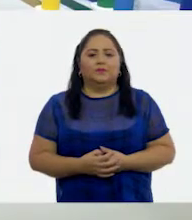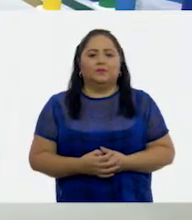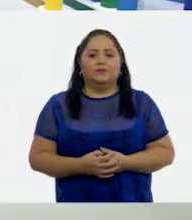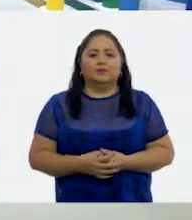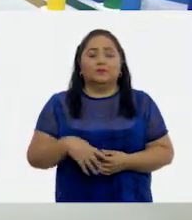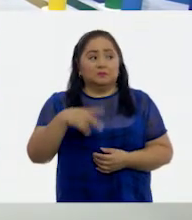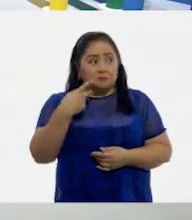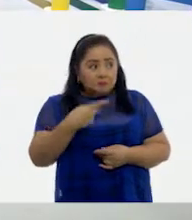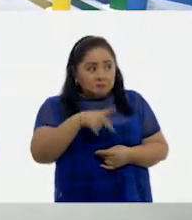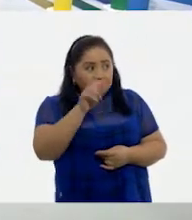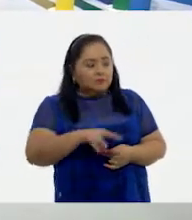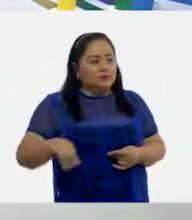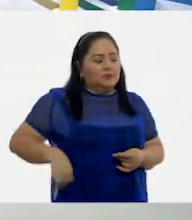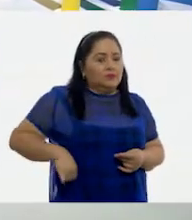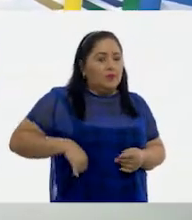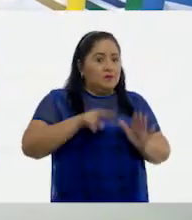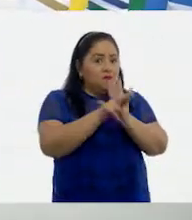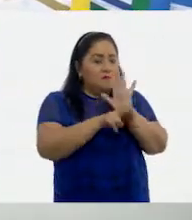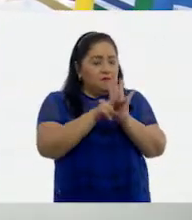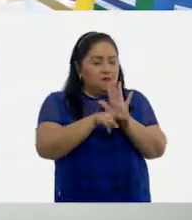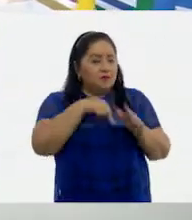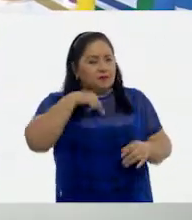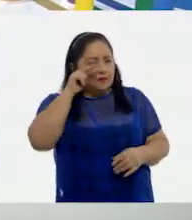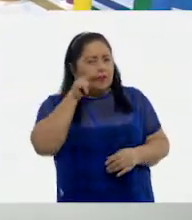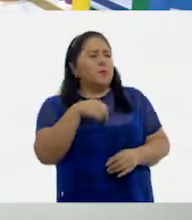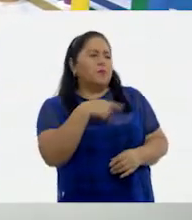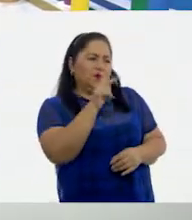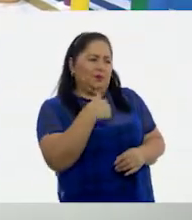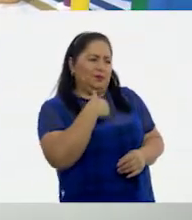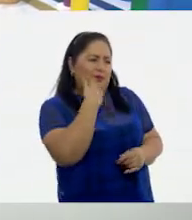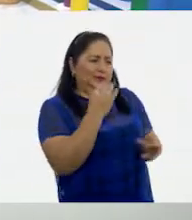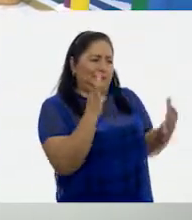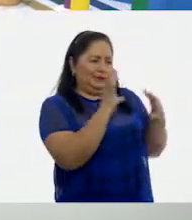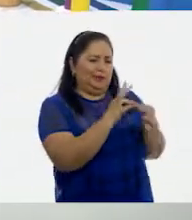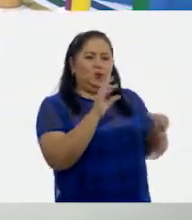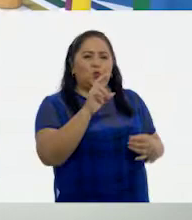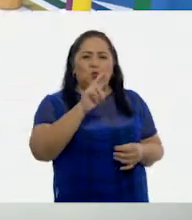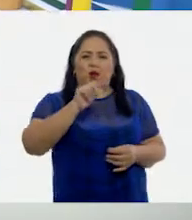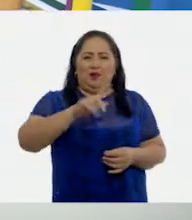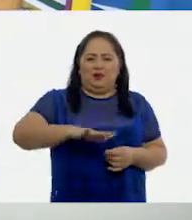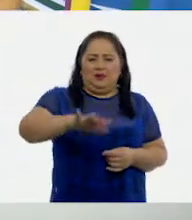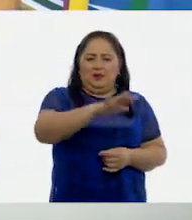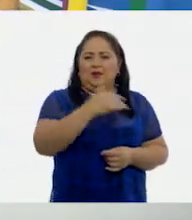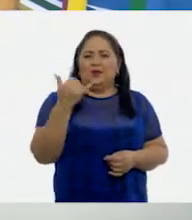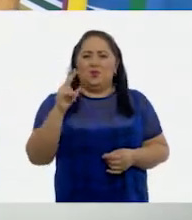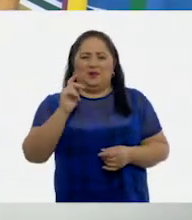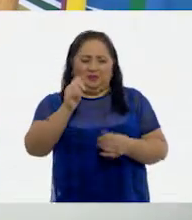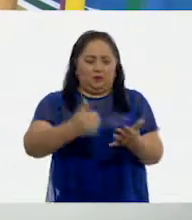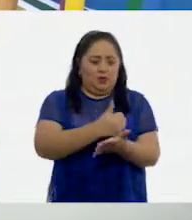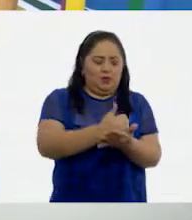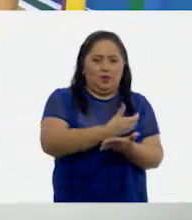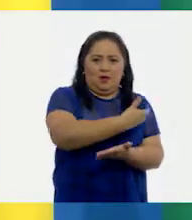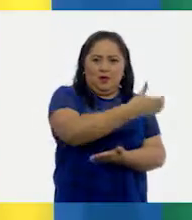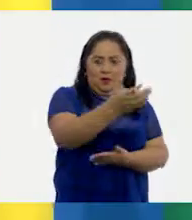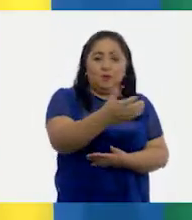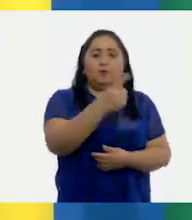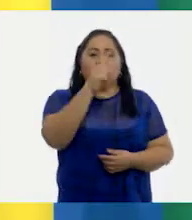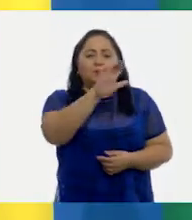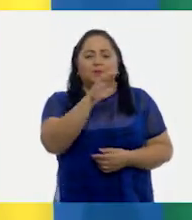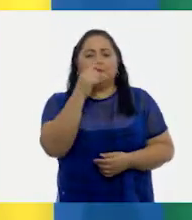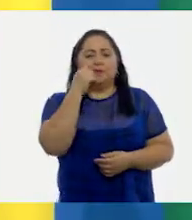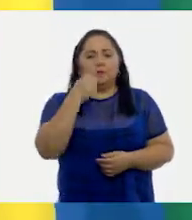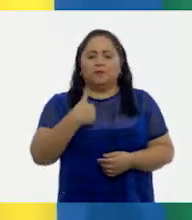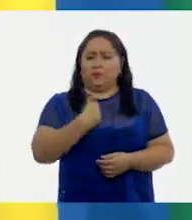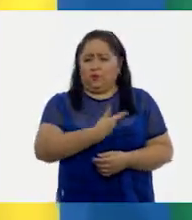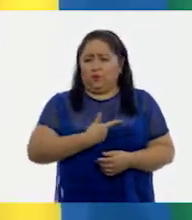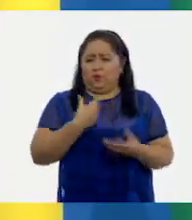¡Qué interesante video, maestro! ¿Le puedo hacer un comentario de la zona rural y de la zona urbana? Claro que sí. Mire, a mí me